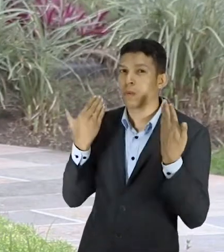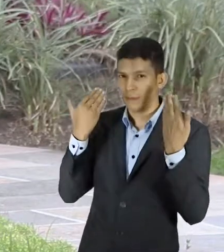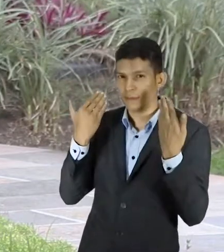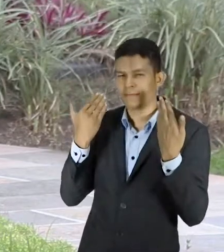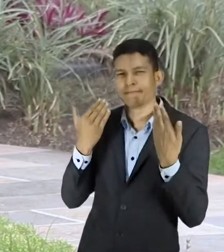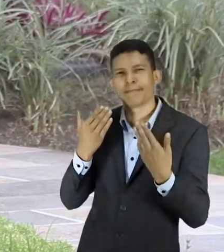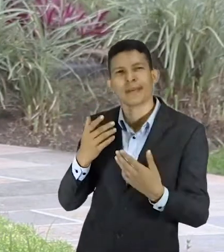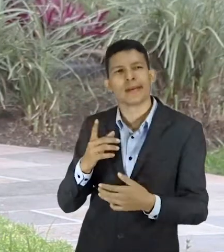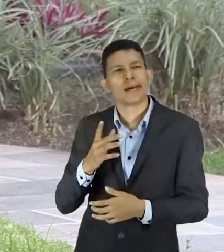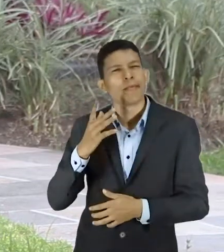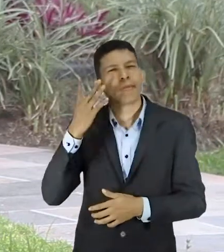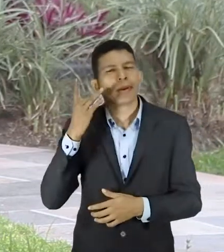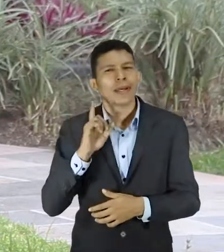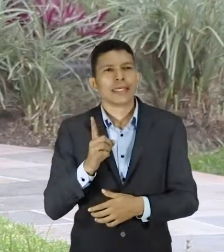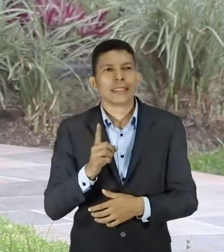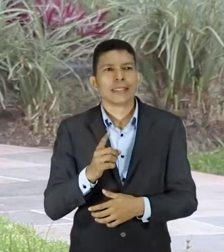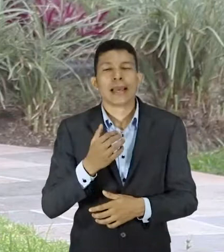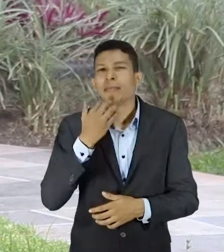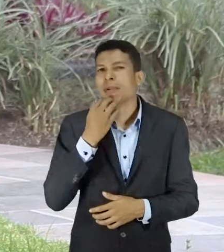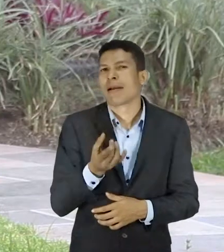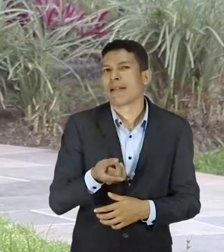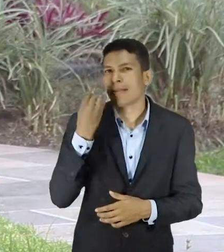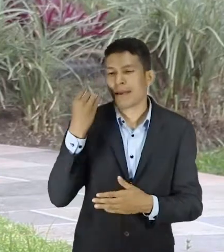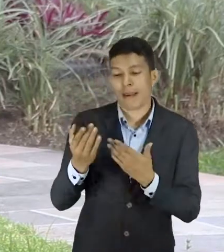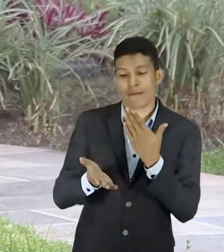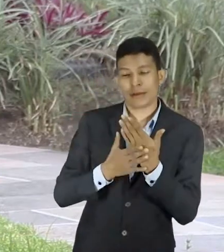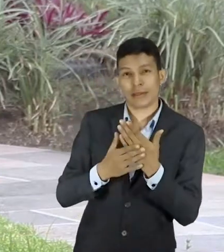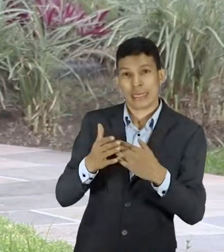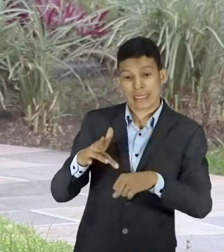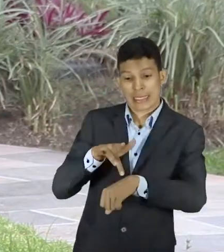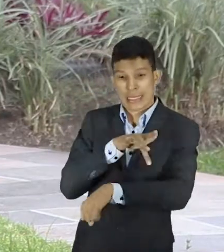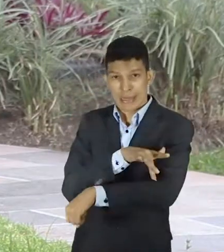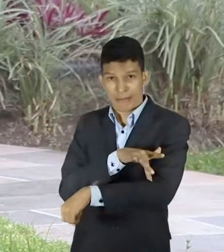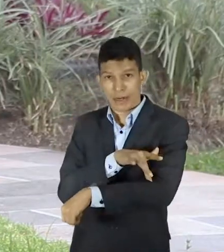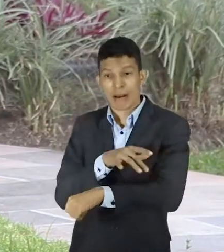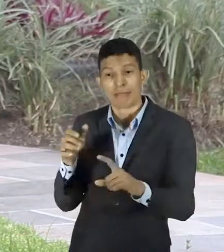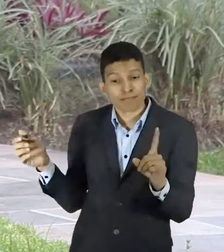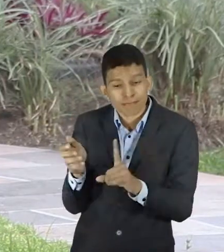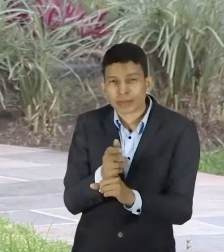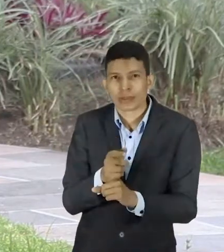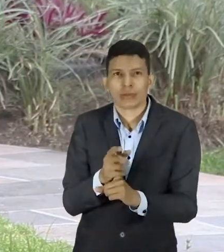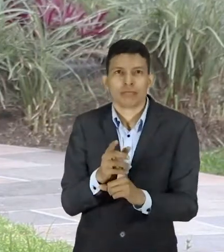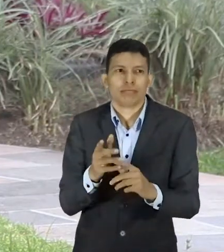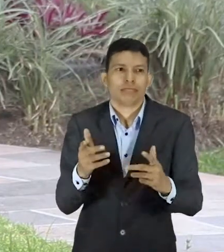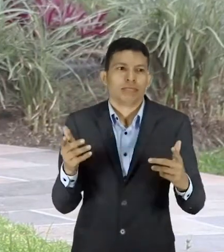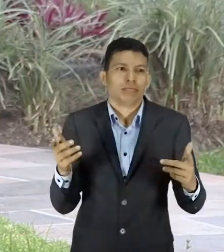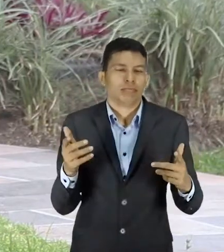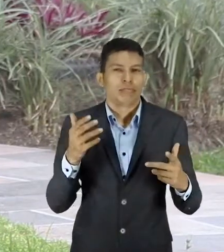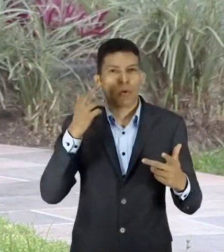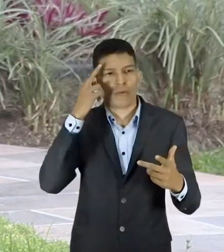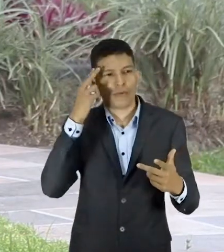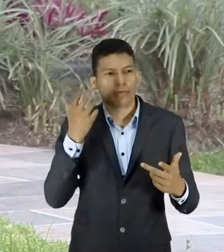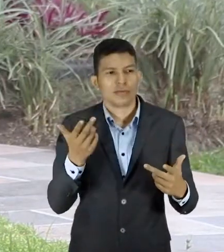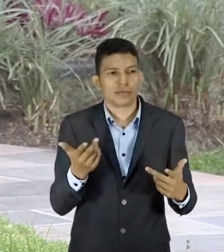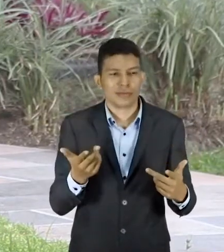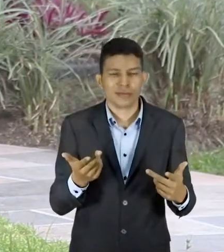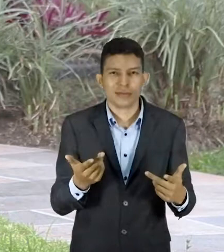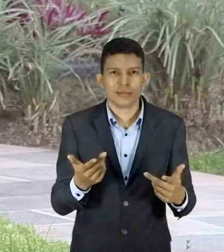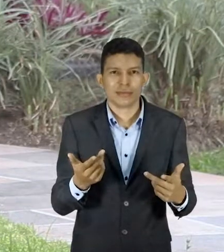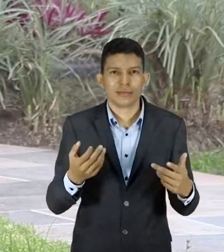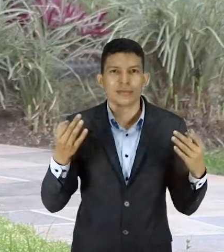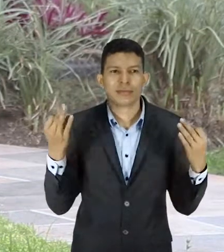la situación, porque cuando hay un diagnóstico temprano, pues